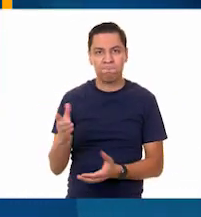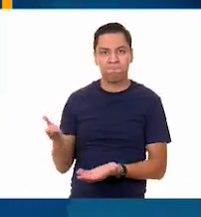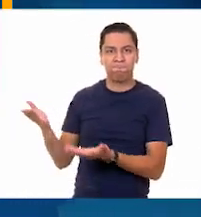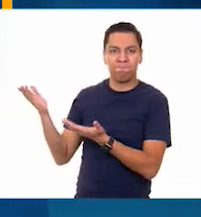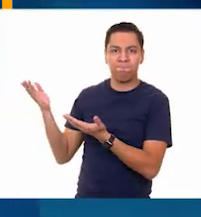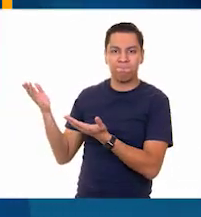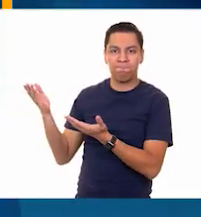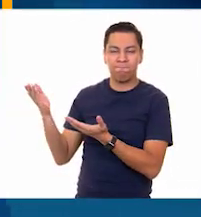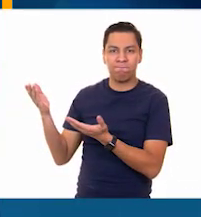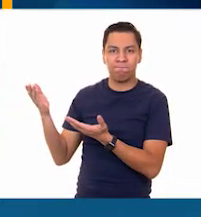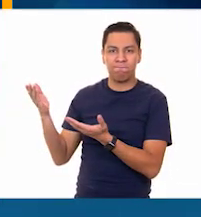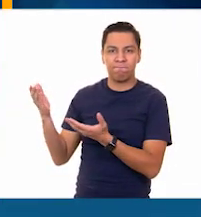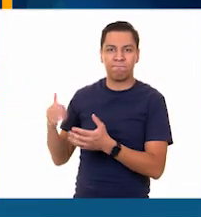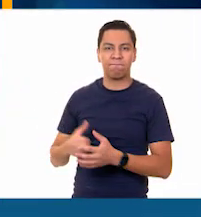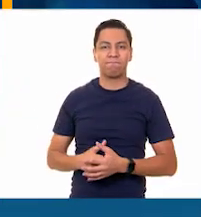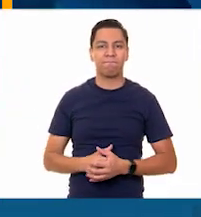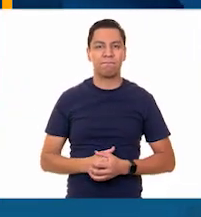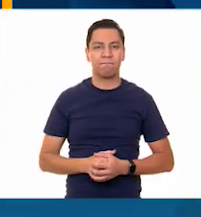hábitat.